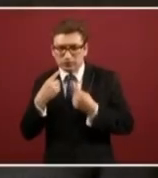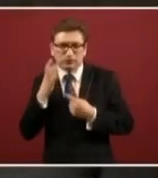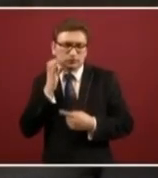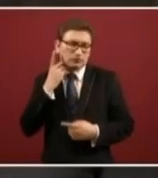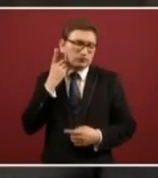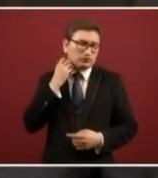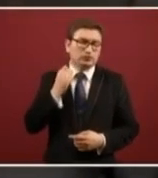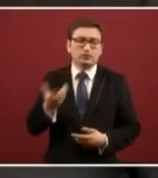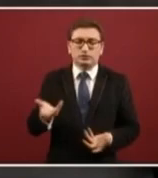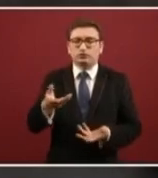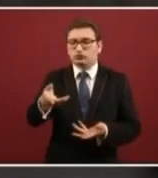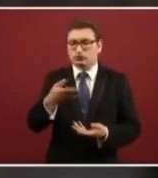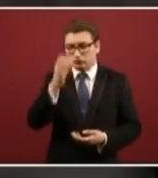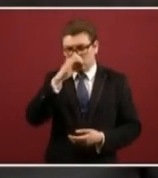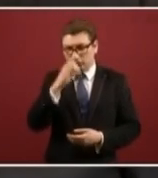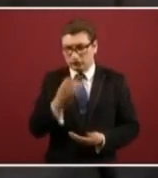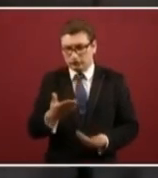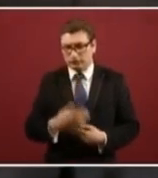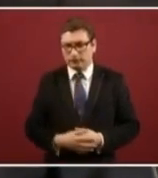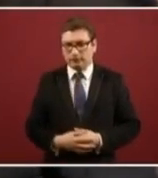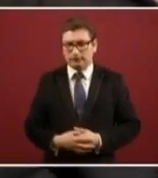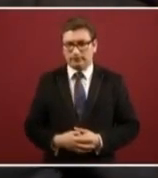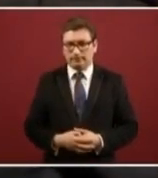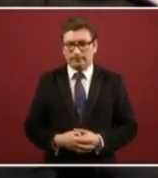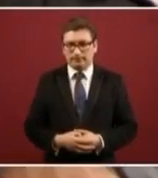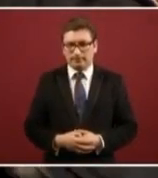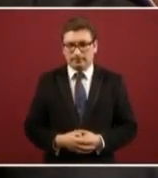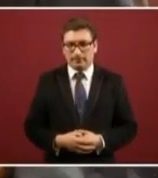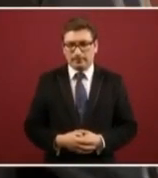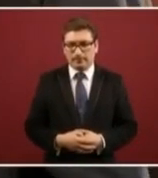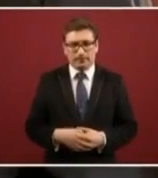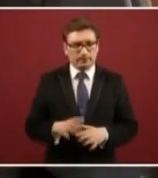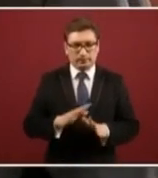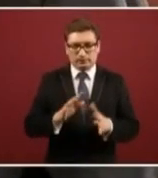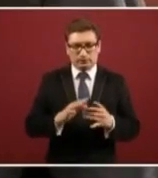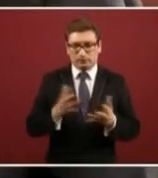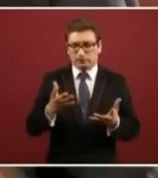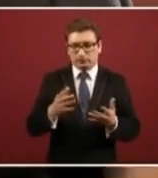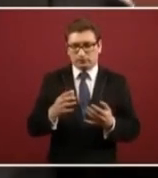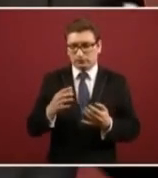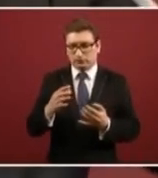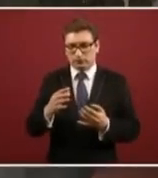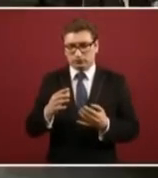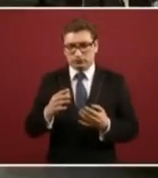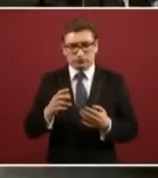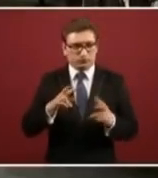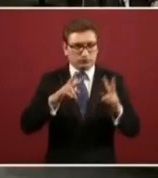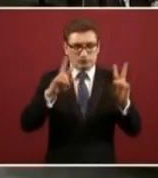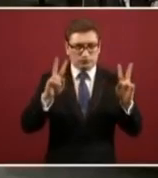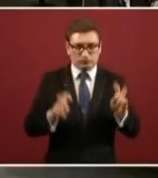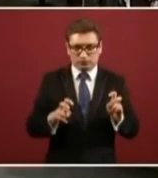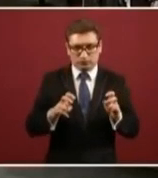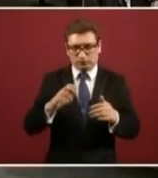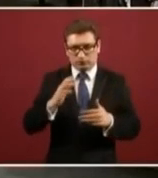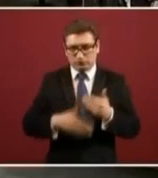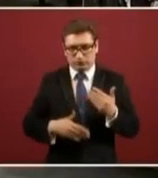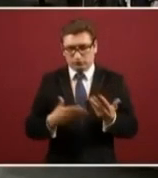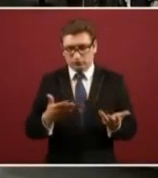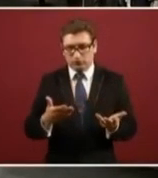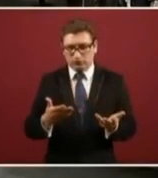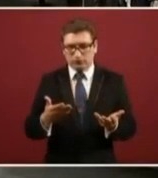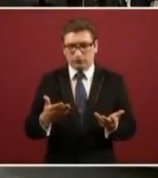presidente? Bueno, nada más cerramos ya el tema.